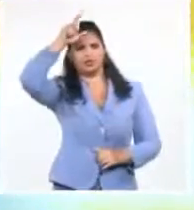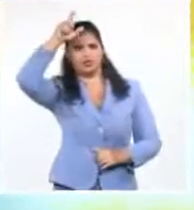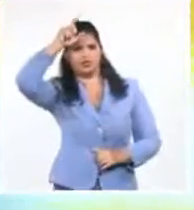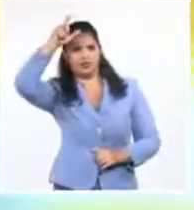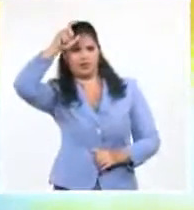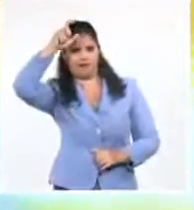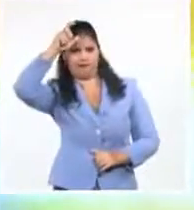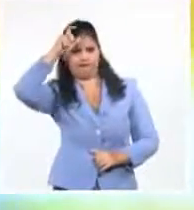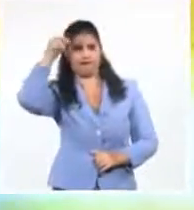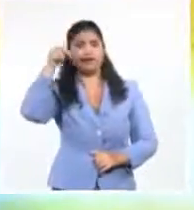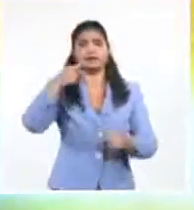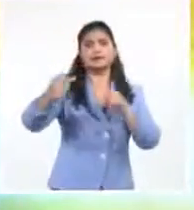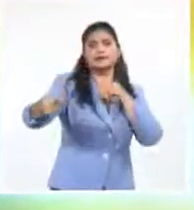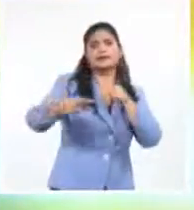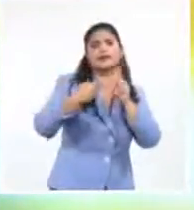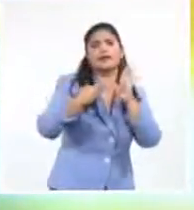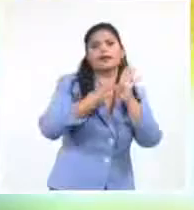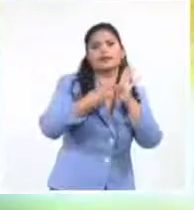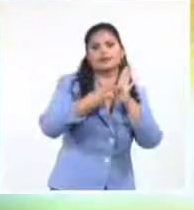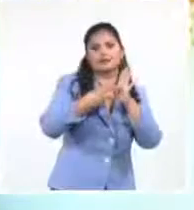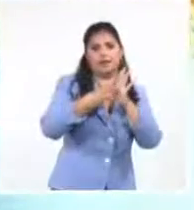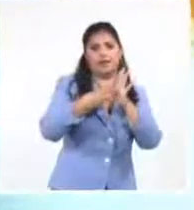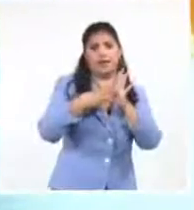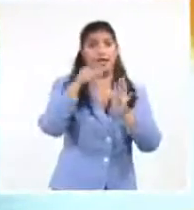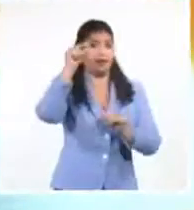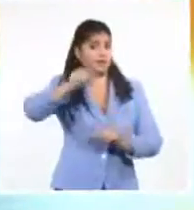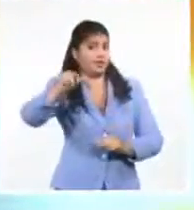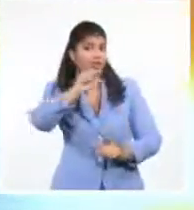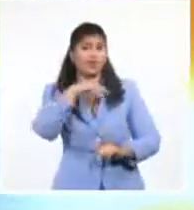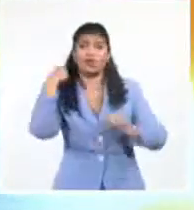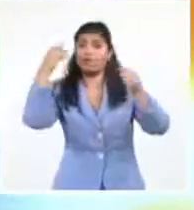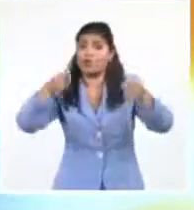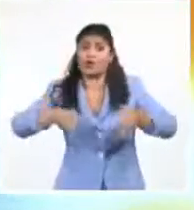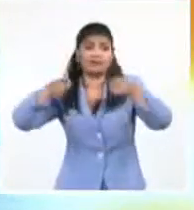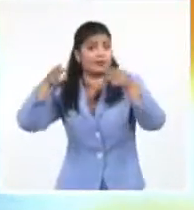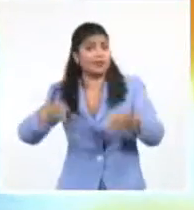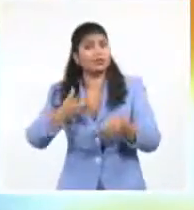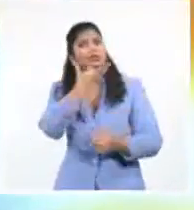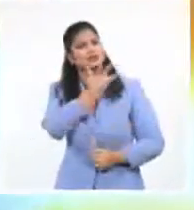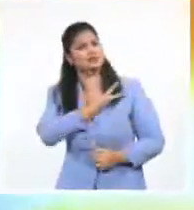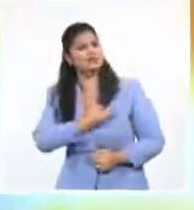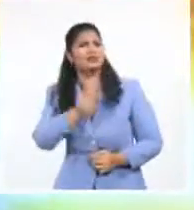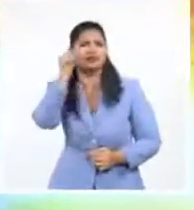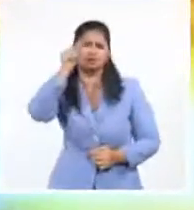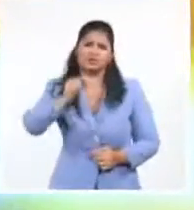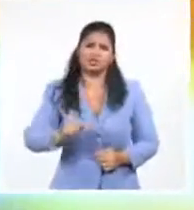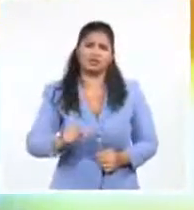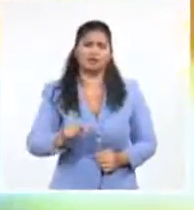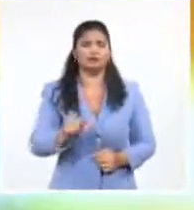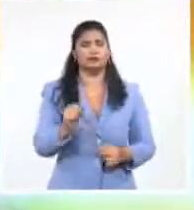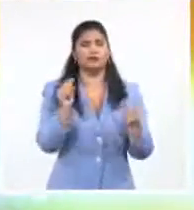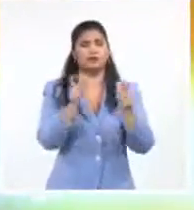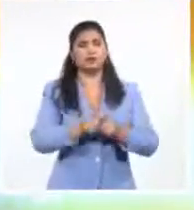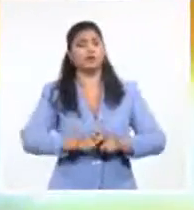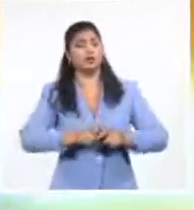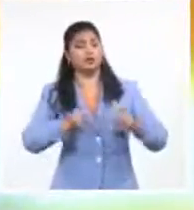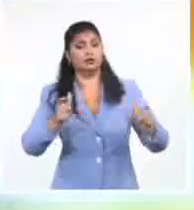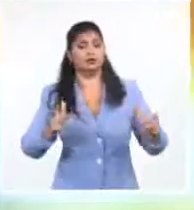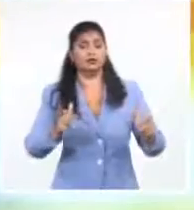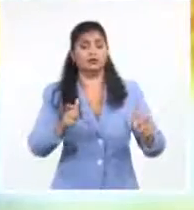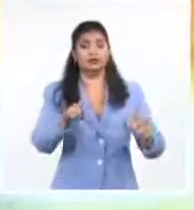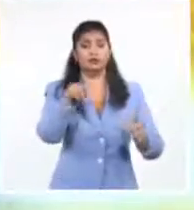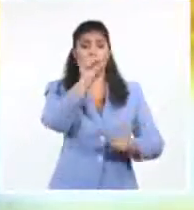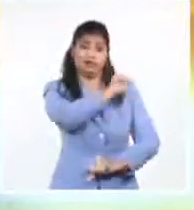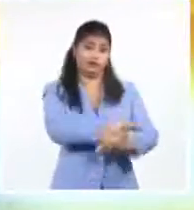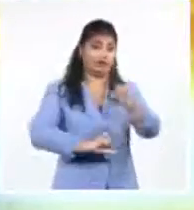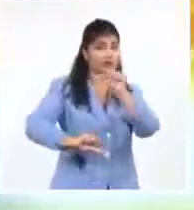suele ser habitual, se produjeron réplicas también intensas, por tanto los estragos los mayores estragos y la cantidad mayor de fallecidos